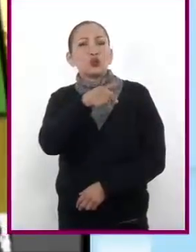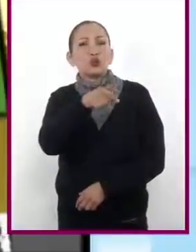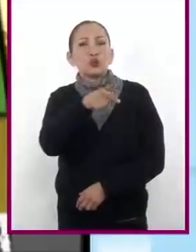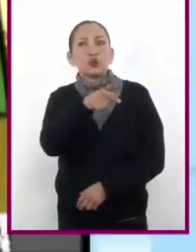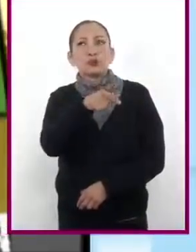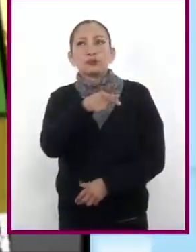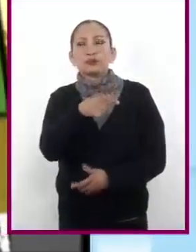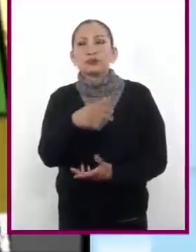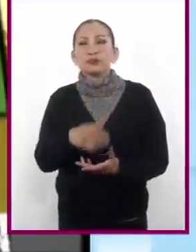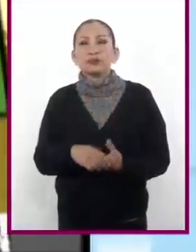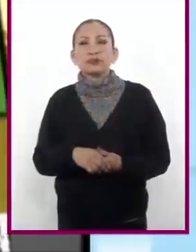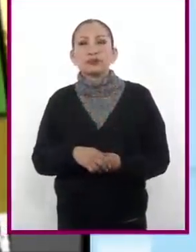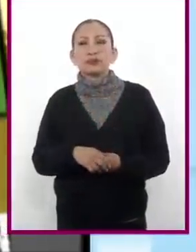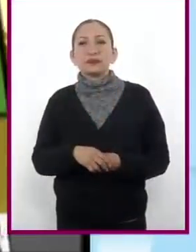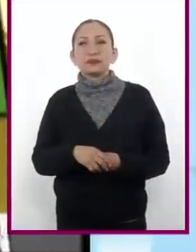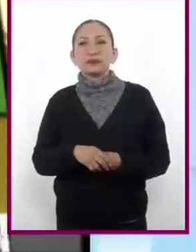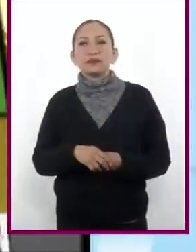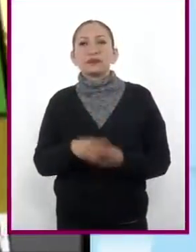en